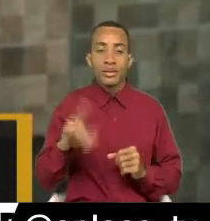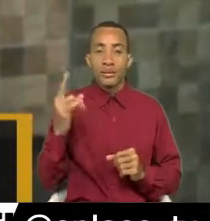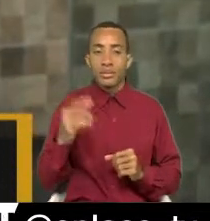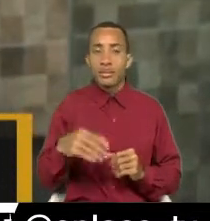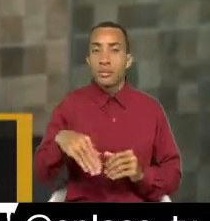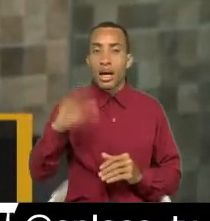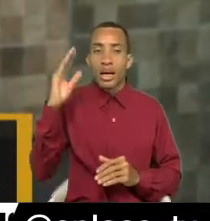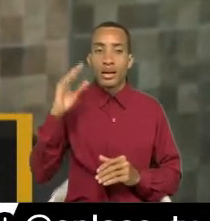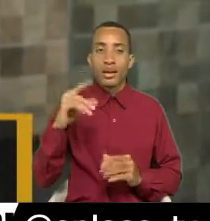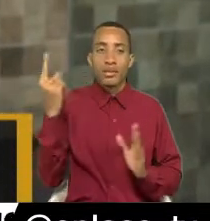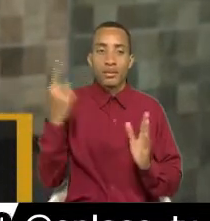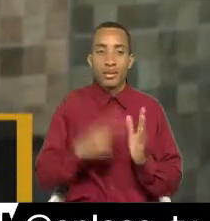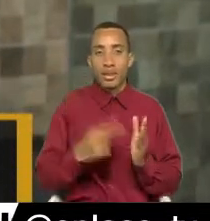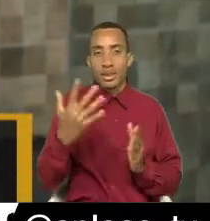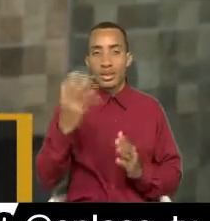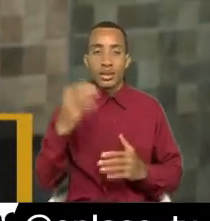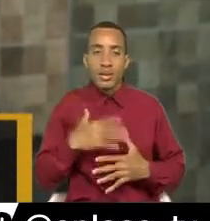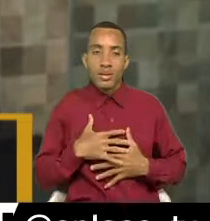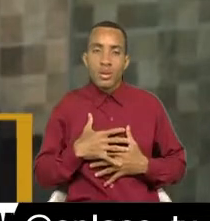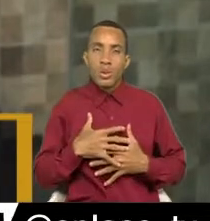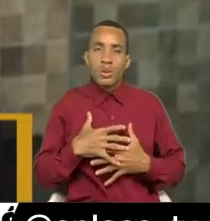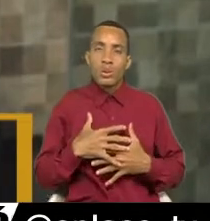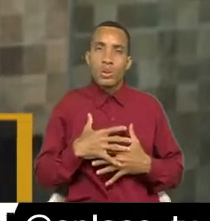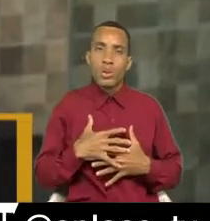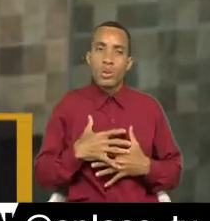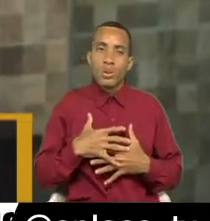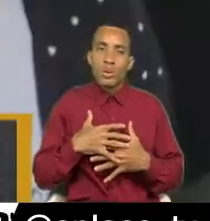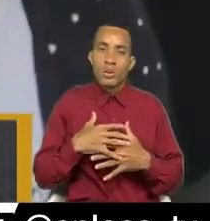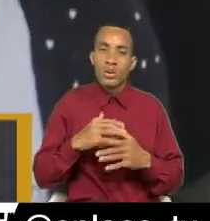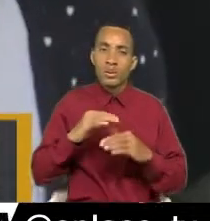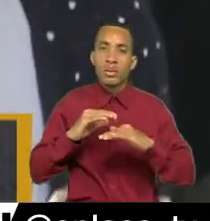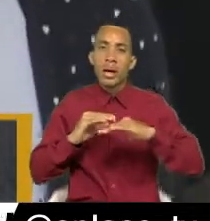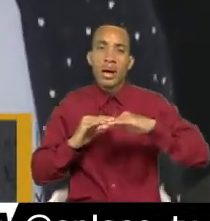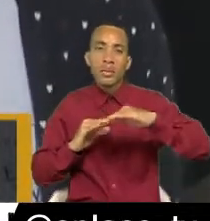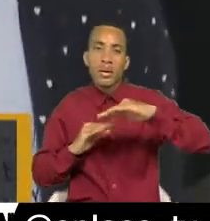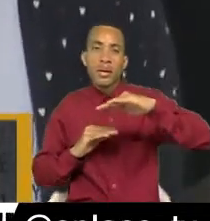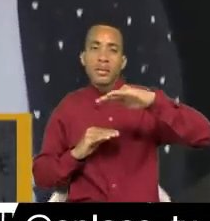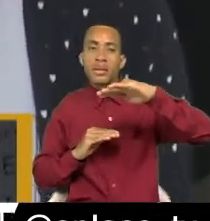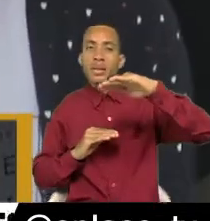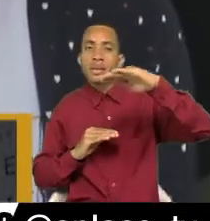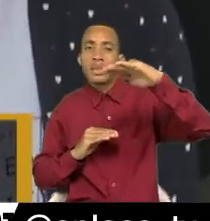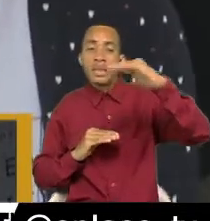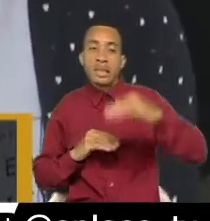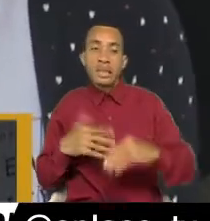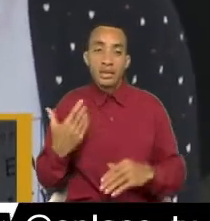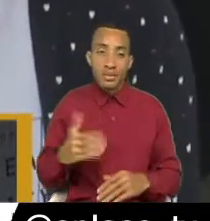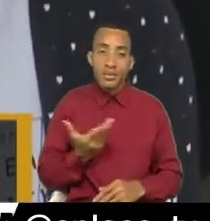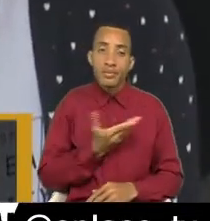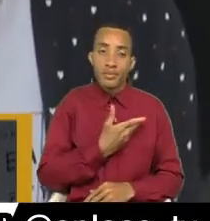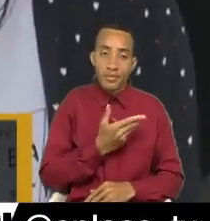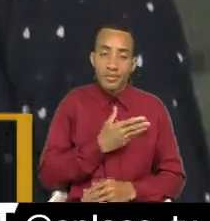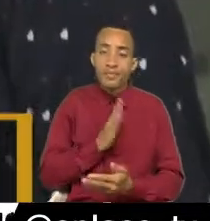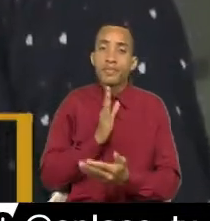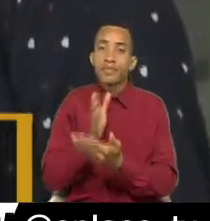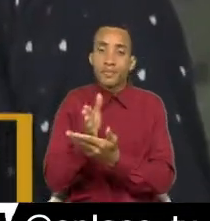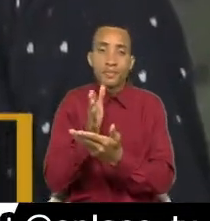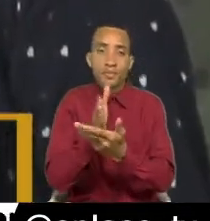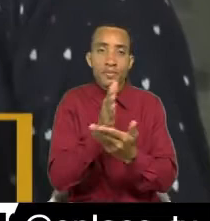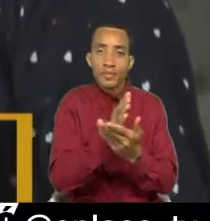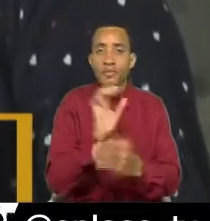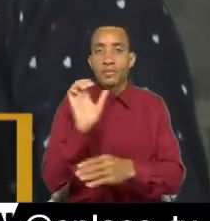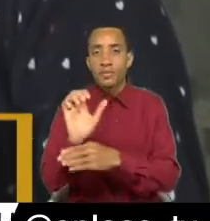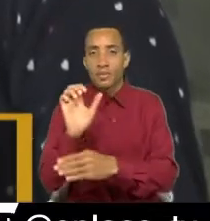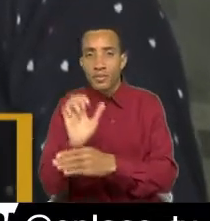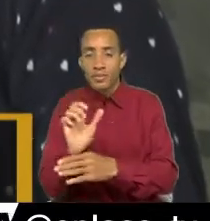es de 1.500 metros. Entonces no entendimos qué sucedió. La madre asegura que se ha dirigido a diferentes entes gubernamentales, tanto a